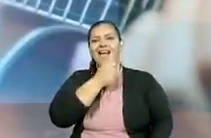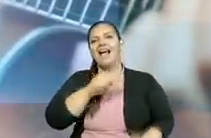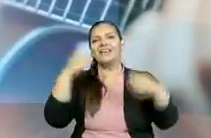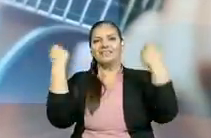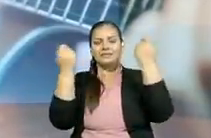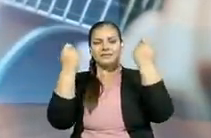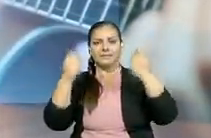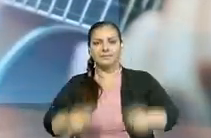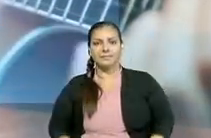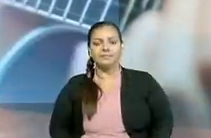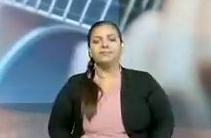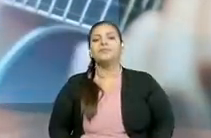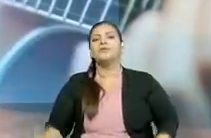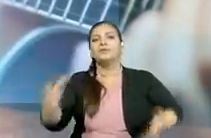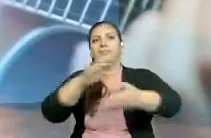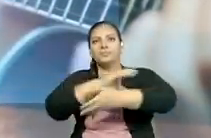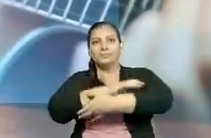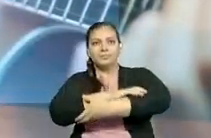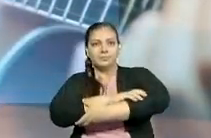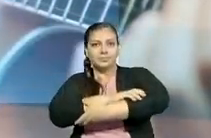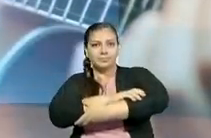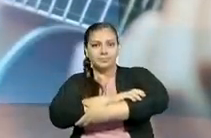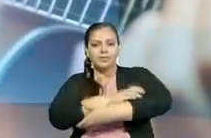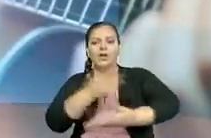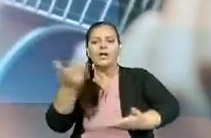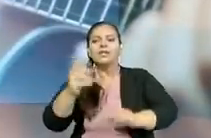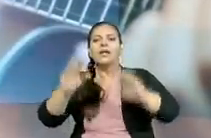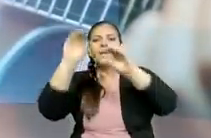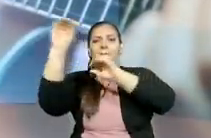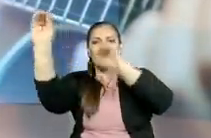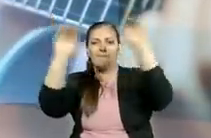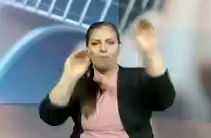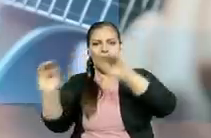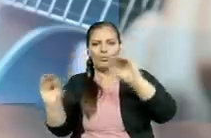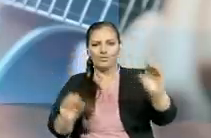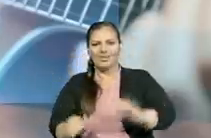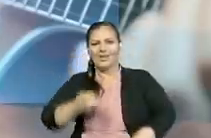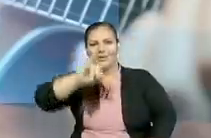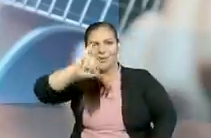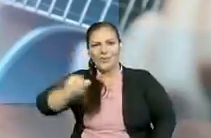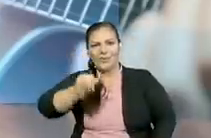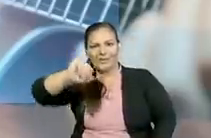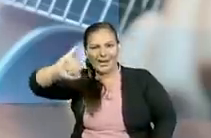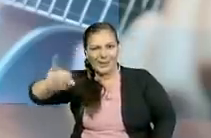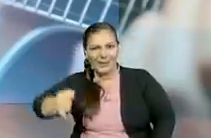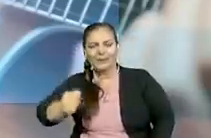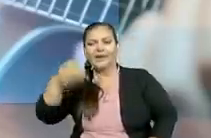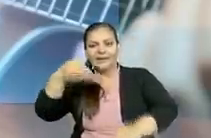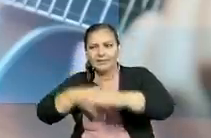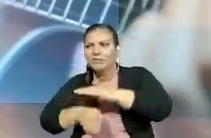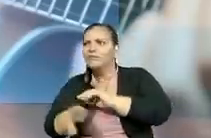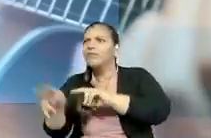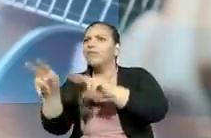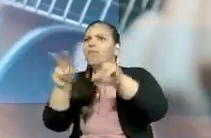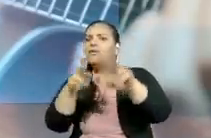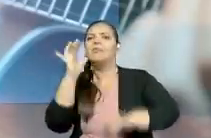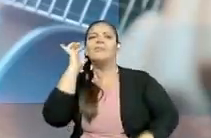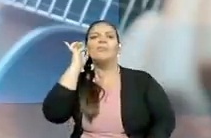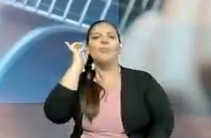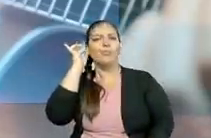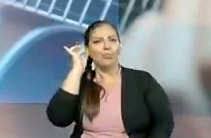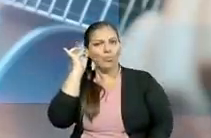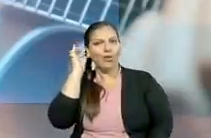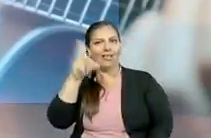a las 11 de la mañana en el Auditorio Nicasio Safadi del Museo Municipal de Música Popular Julio Jaramillo se realizará una tertulia con